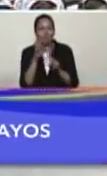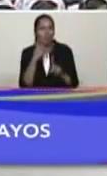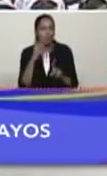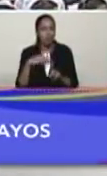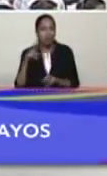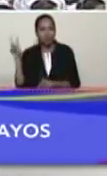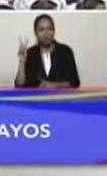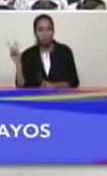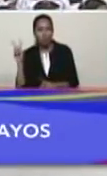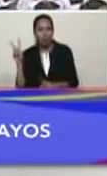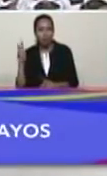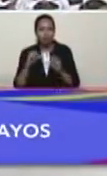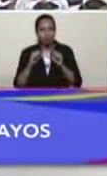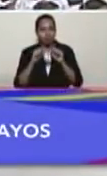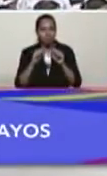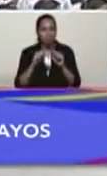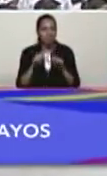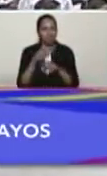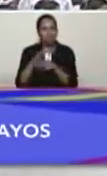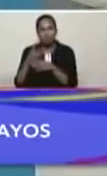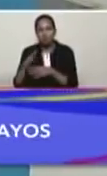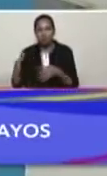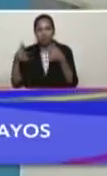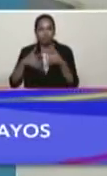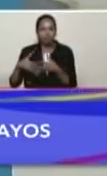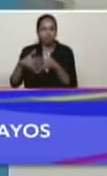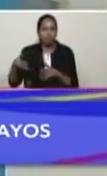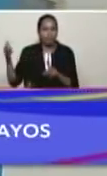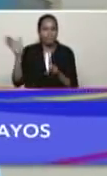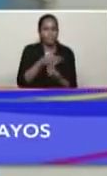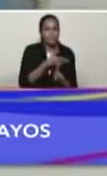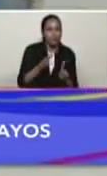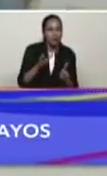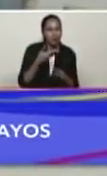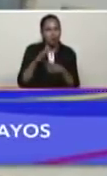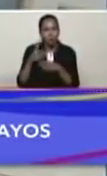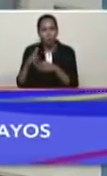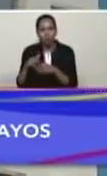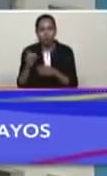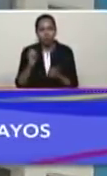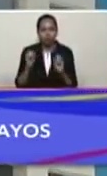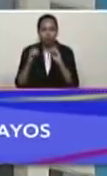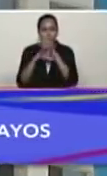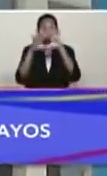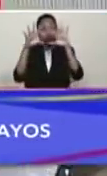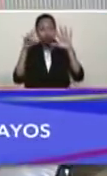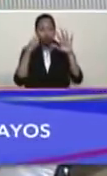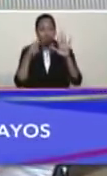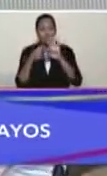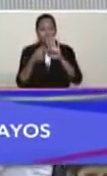las penumbras impuestas por el imperio, se llena de luz, presentándole al país el hito